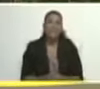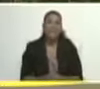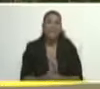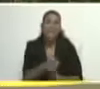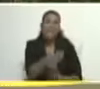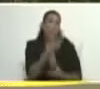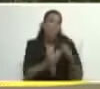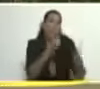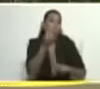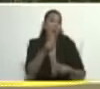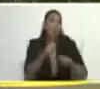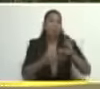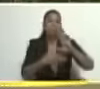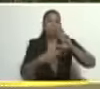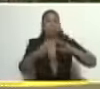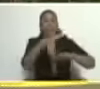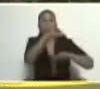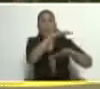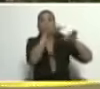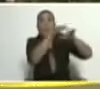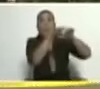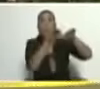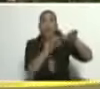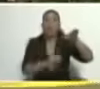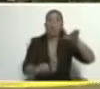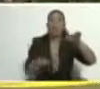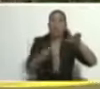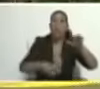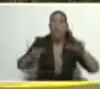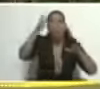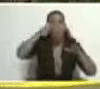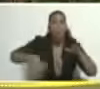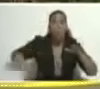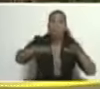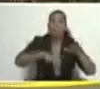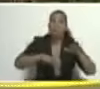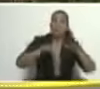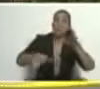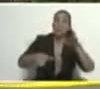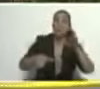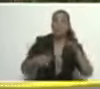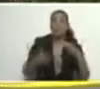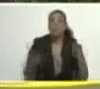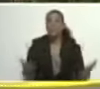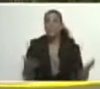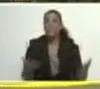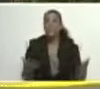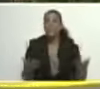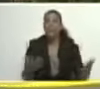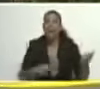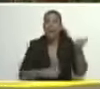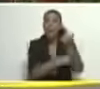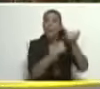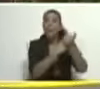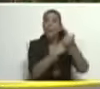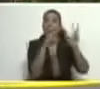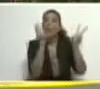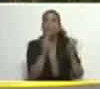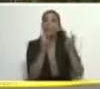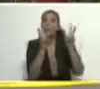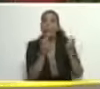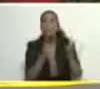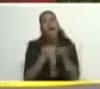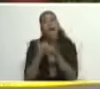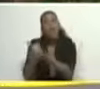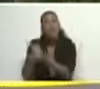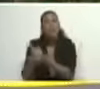Ellos pueden estar en contra del gobierno, pero muchas veces están apoyando temas que ayudan